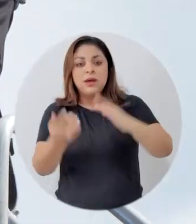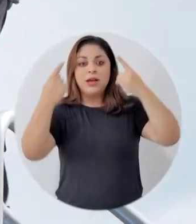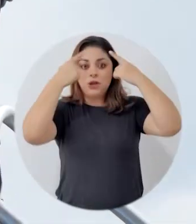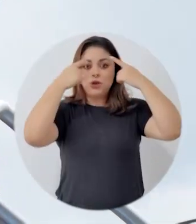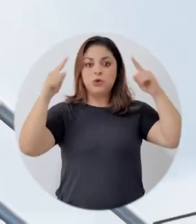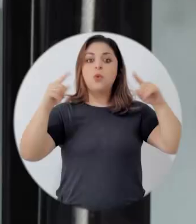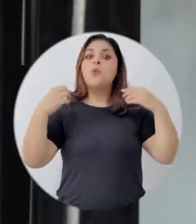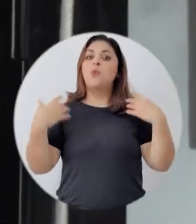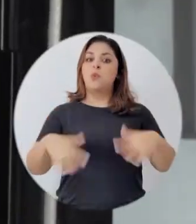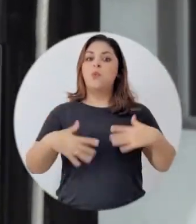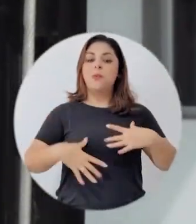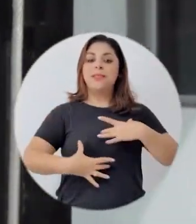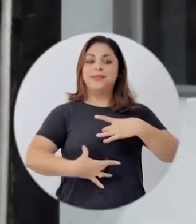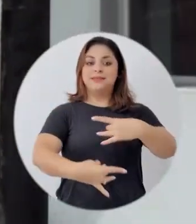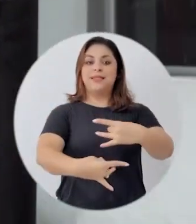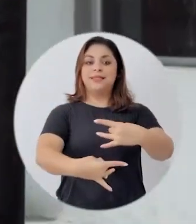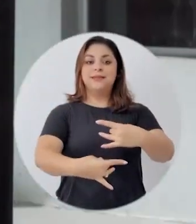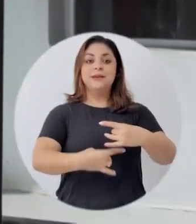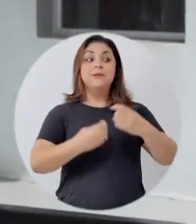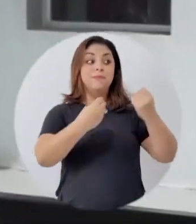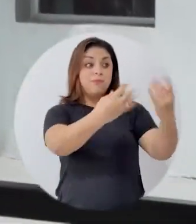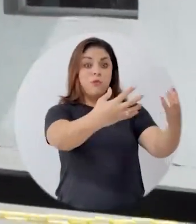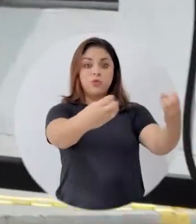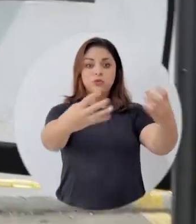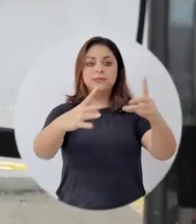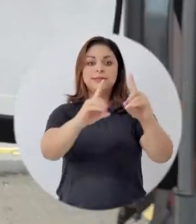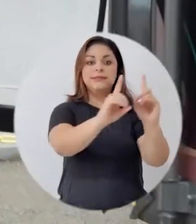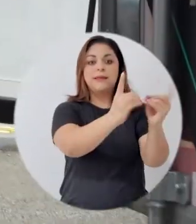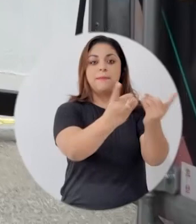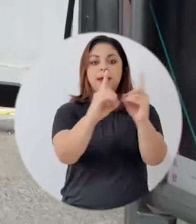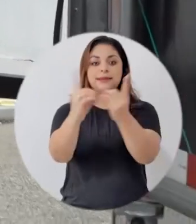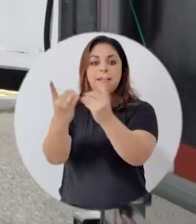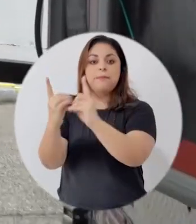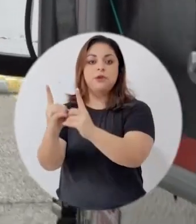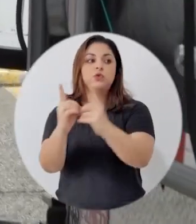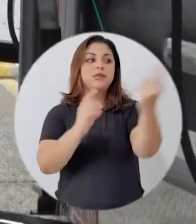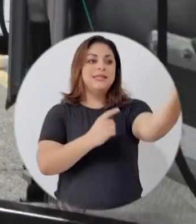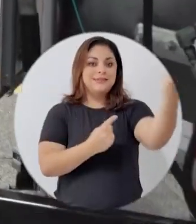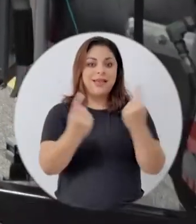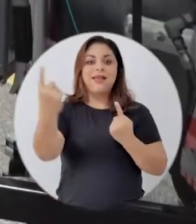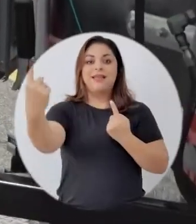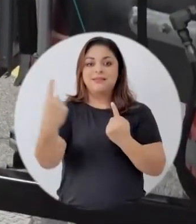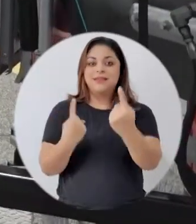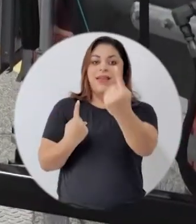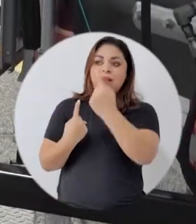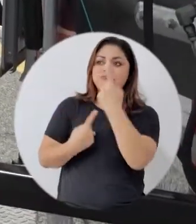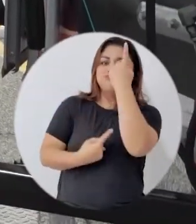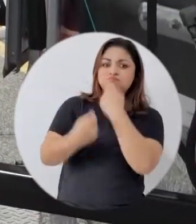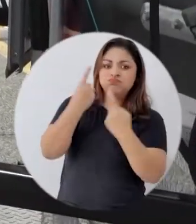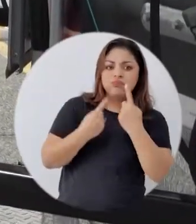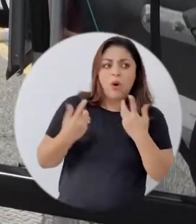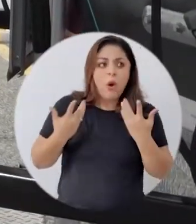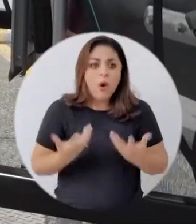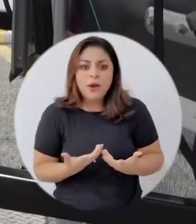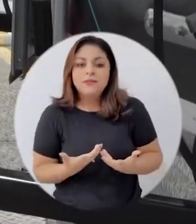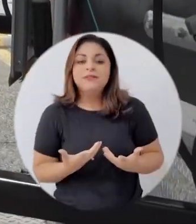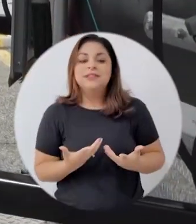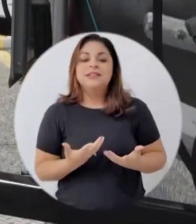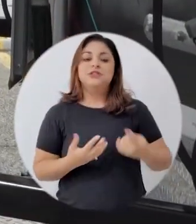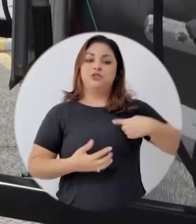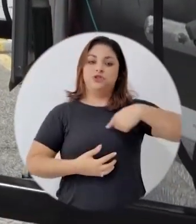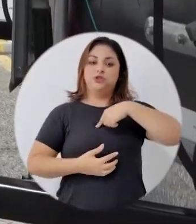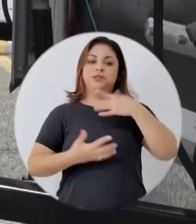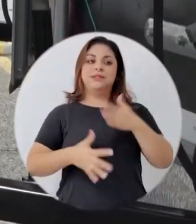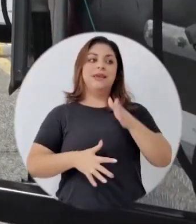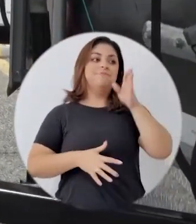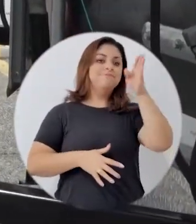Mucha gente se ha acercado incluso de otros departamentos. Usualmente nosotros vamos a salud ocupacional o la gente de recursos humanos